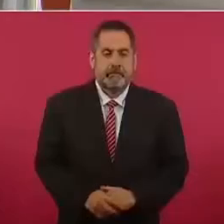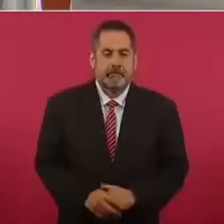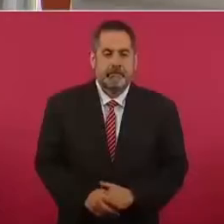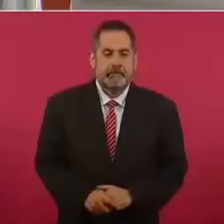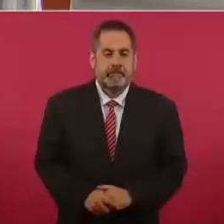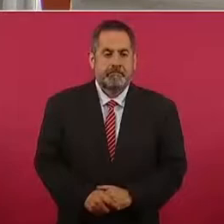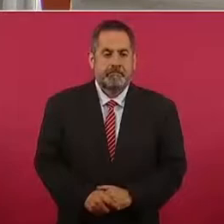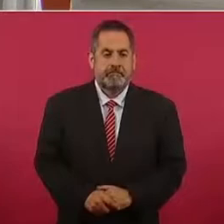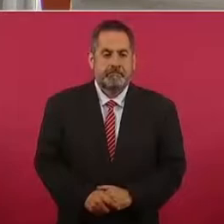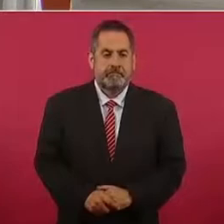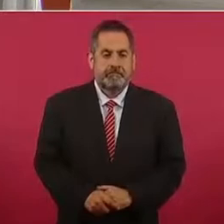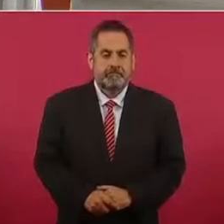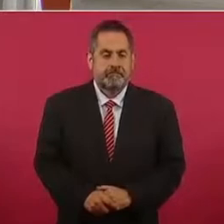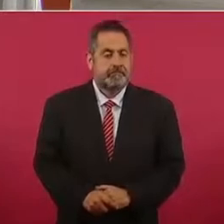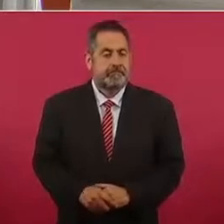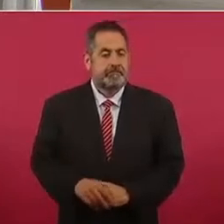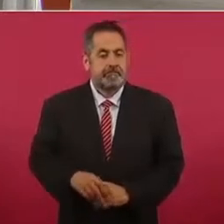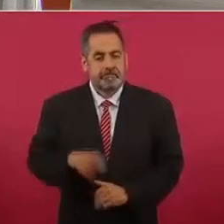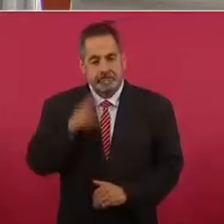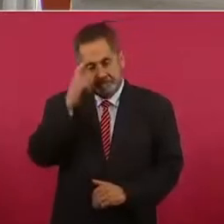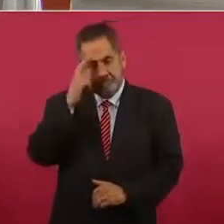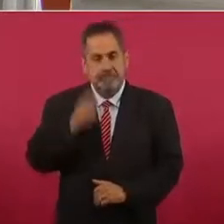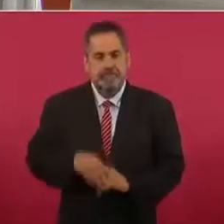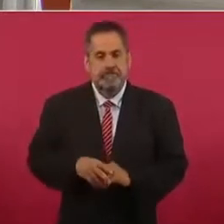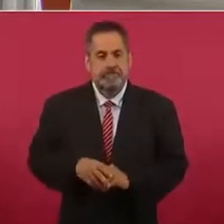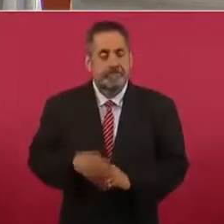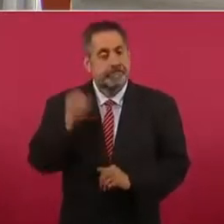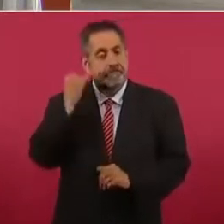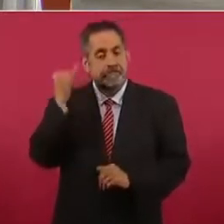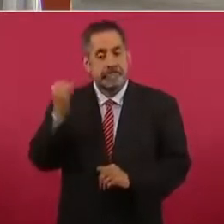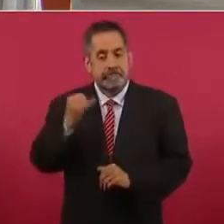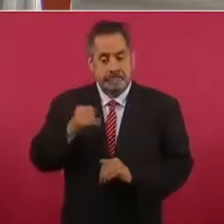de México. No extraer